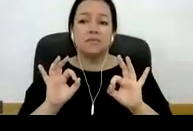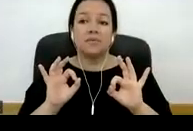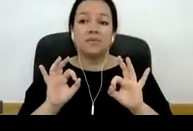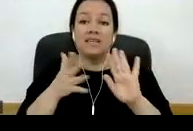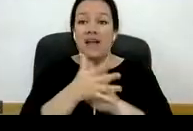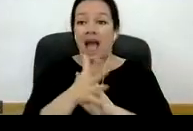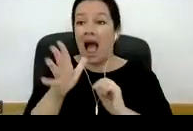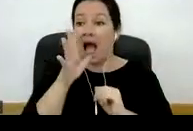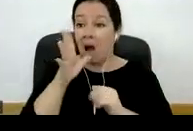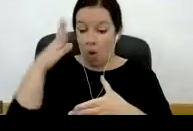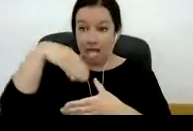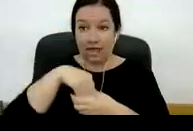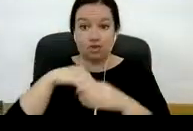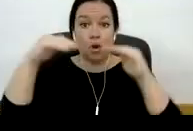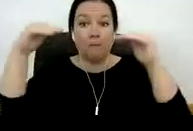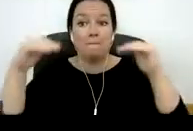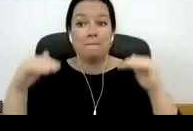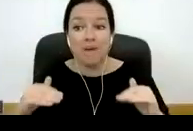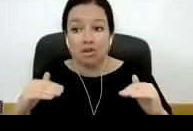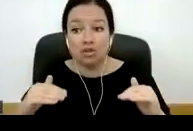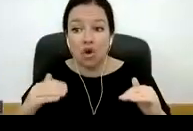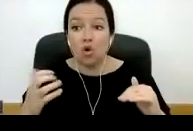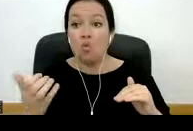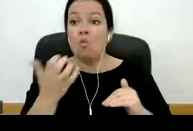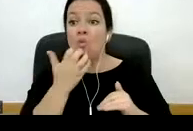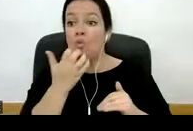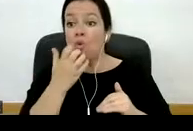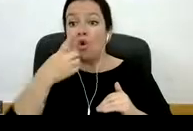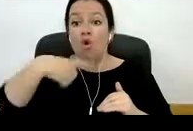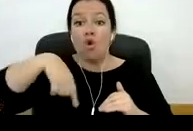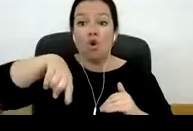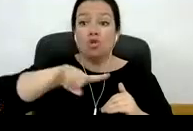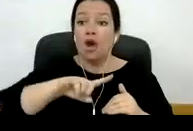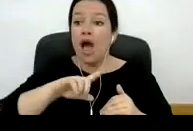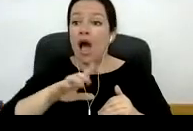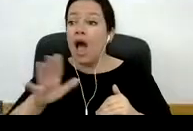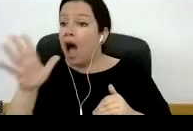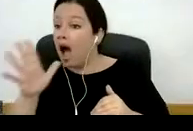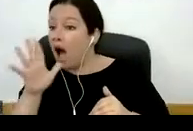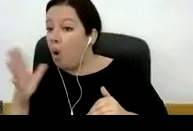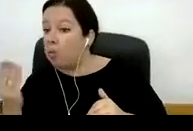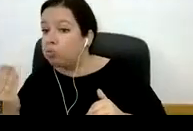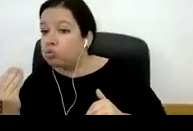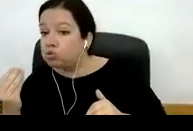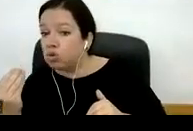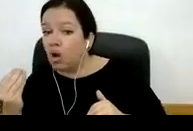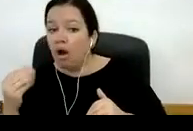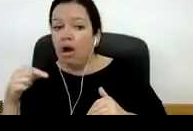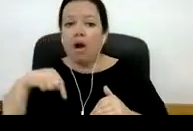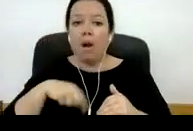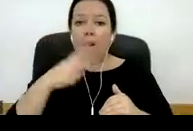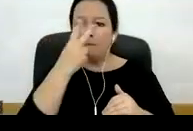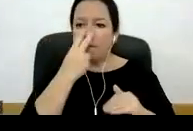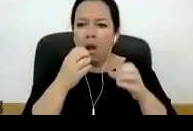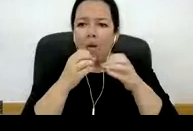menos líquido corporal, si nos pasamos un poquito más de la cuenta, lo que vamos a hacer es acumular líquido en las piernas,